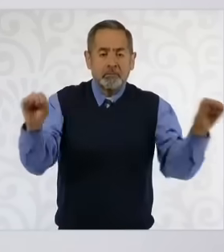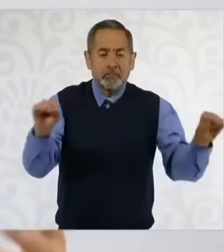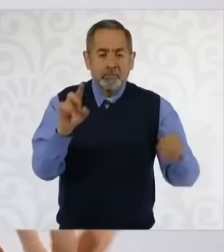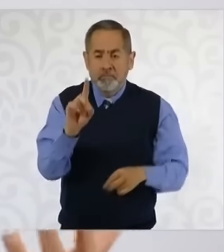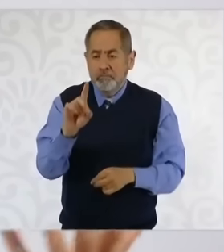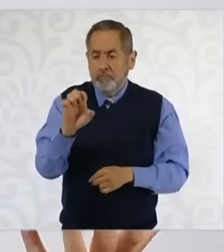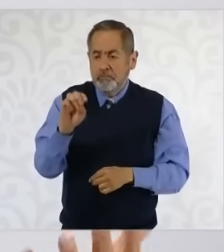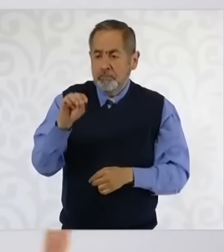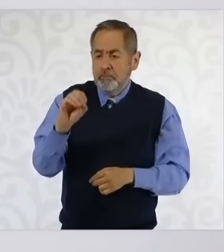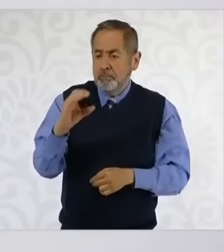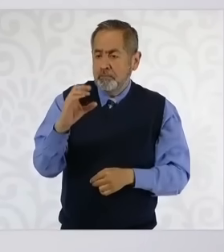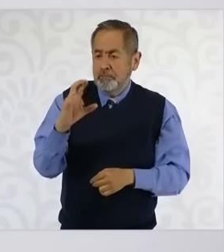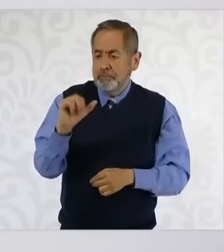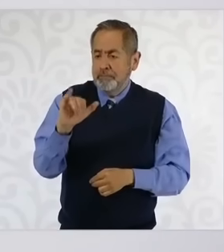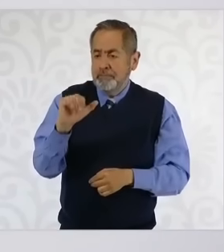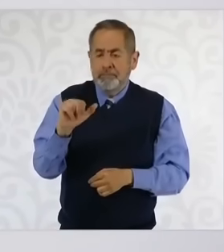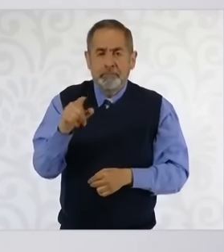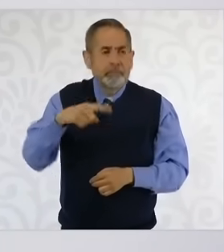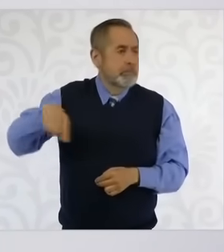Y la otra, porque